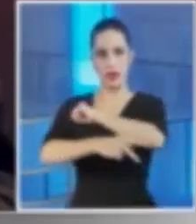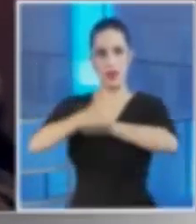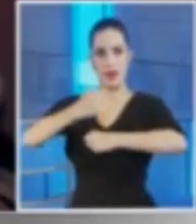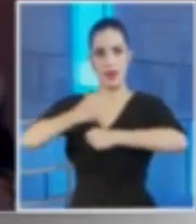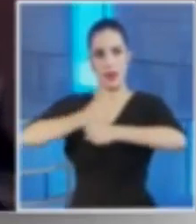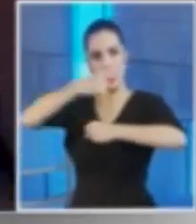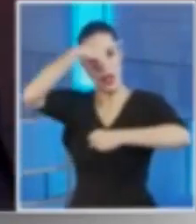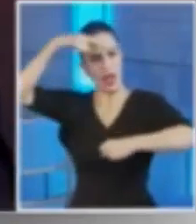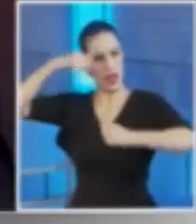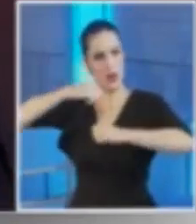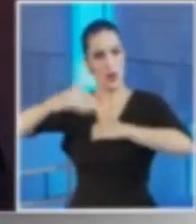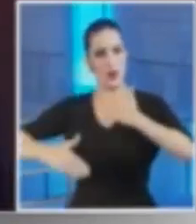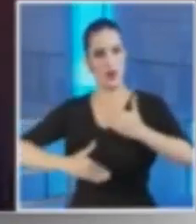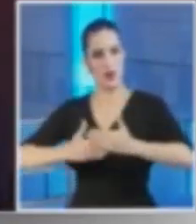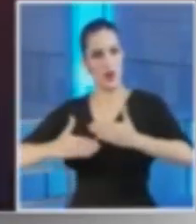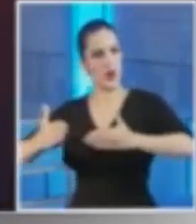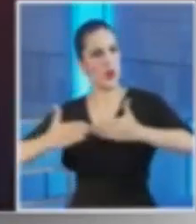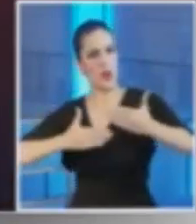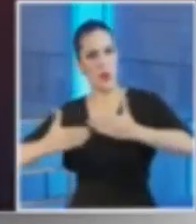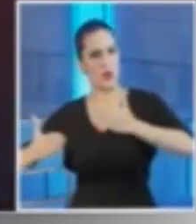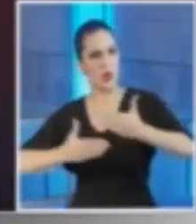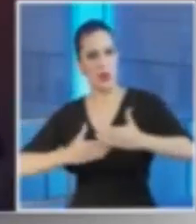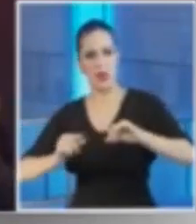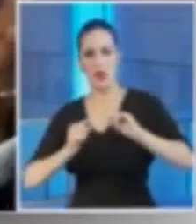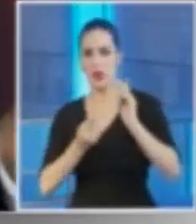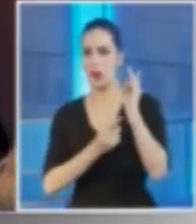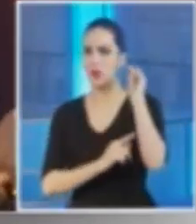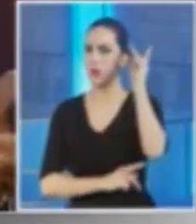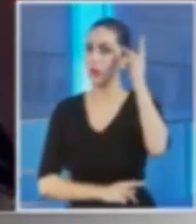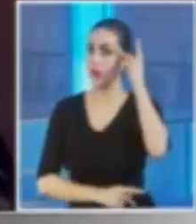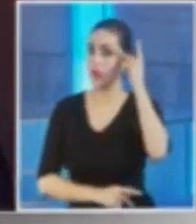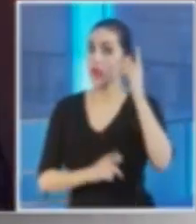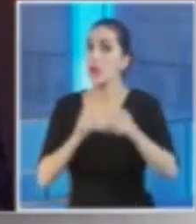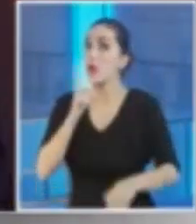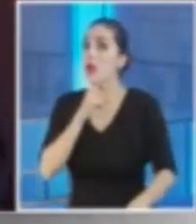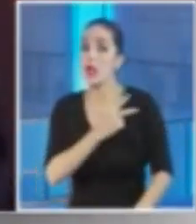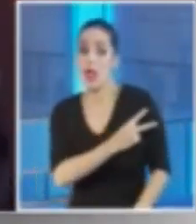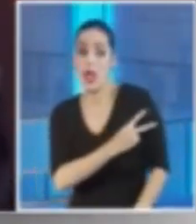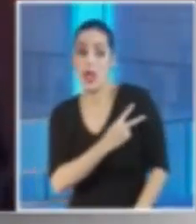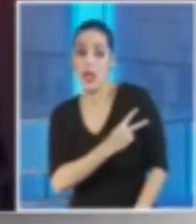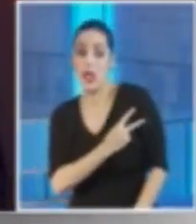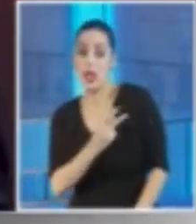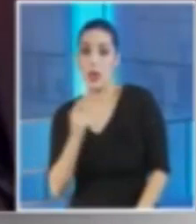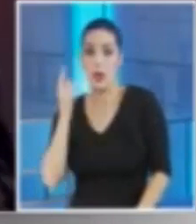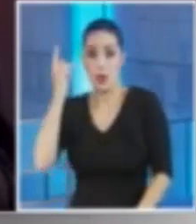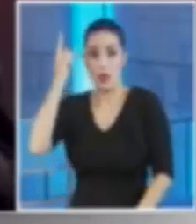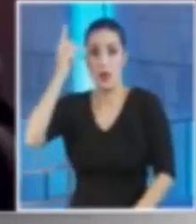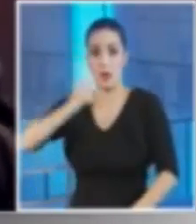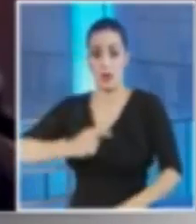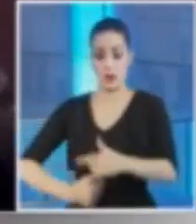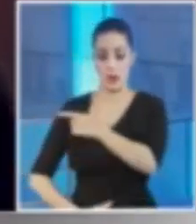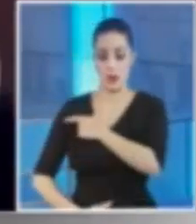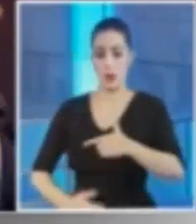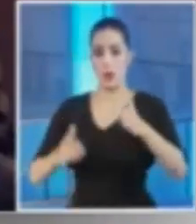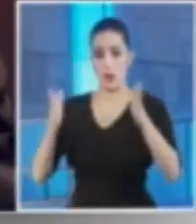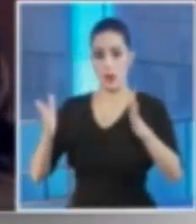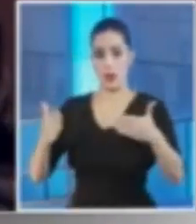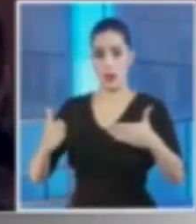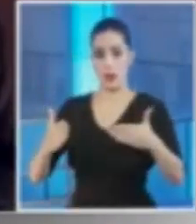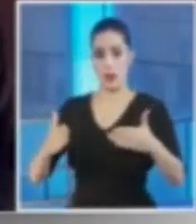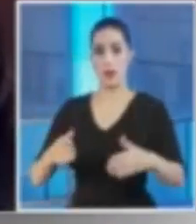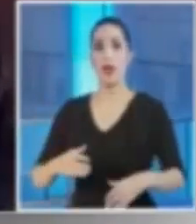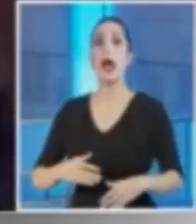con todos, sin importar los partidos políticos? ¿Quién de nosotros es el próximo presidente de Panamá? ¿Quién es el presidente que